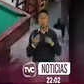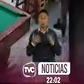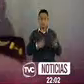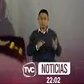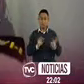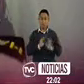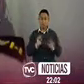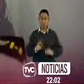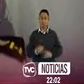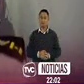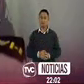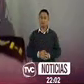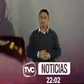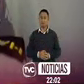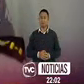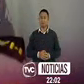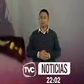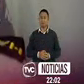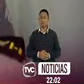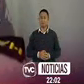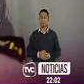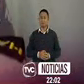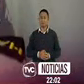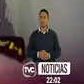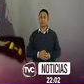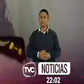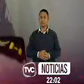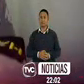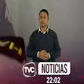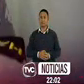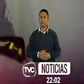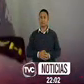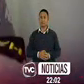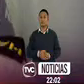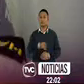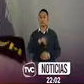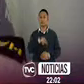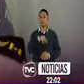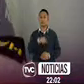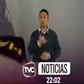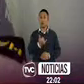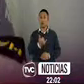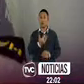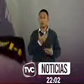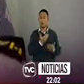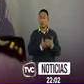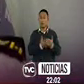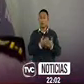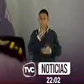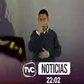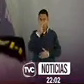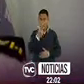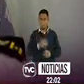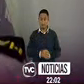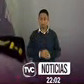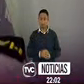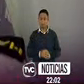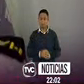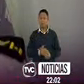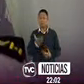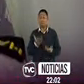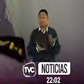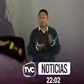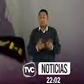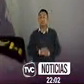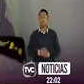mortales. Por lo cual, de acuerdo a los indicios que se pudo observar, al parecer